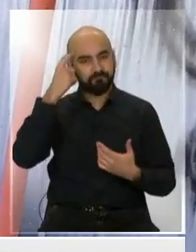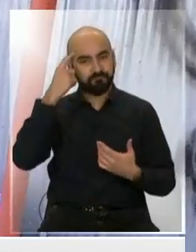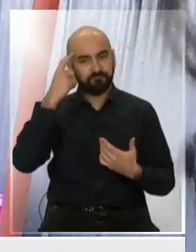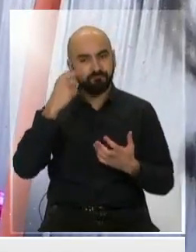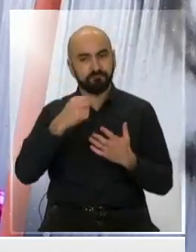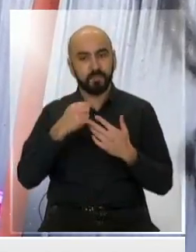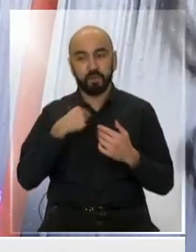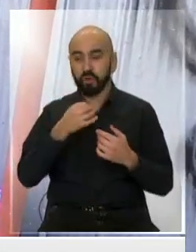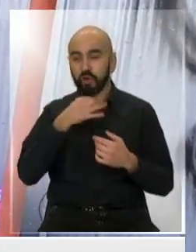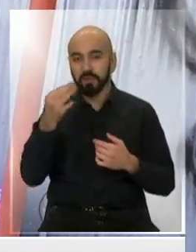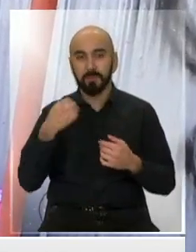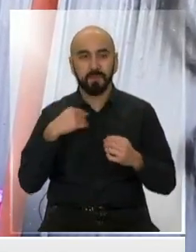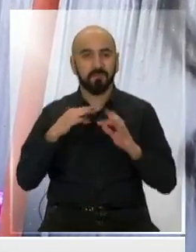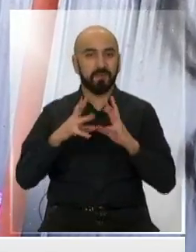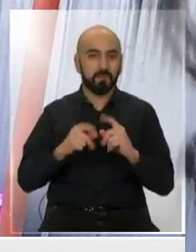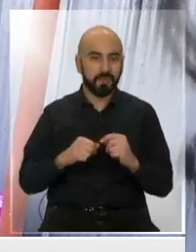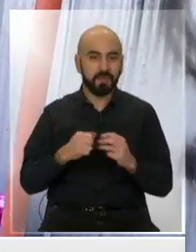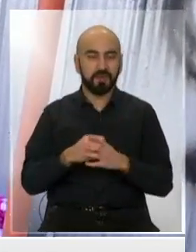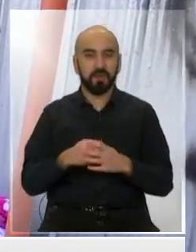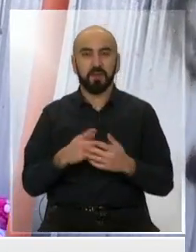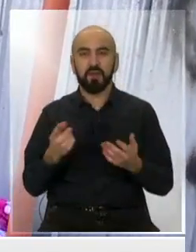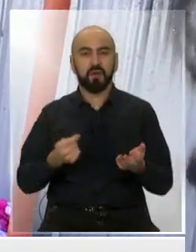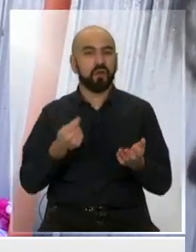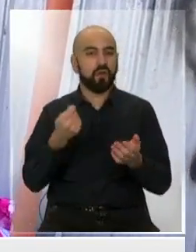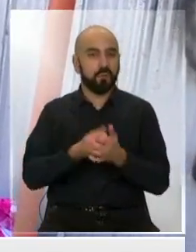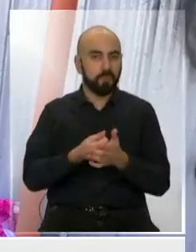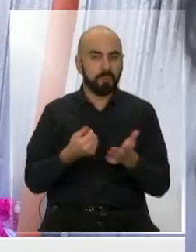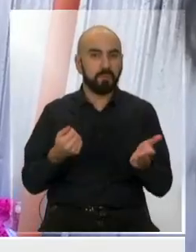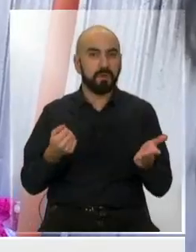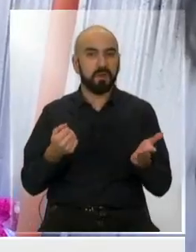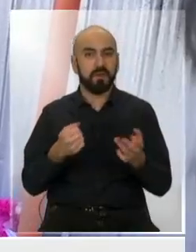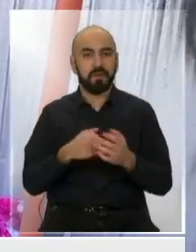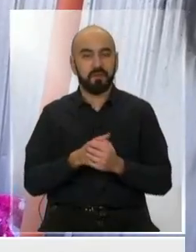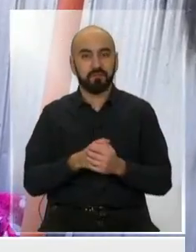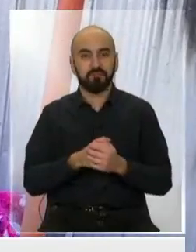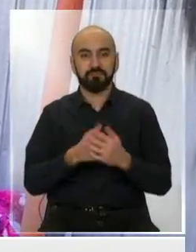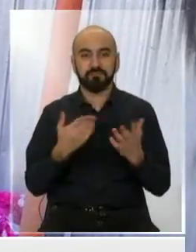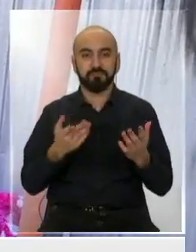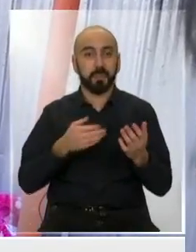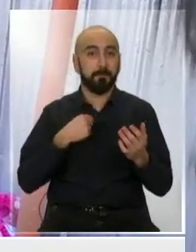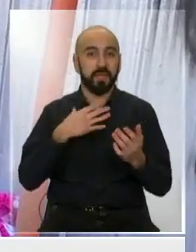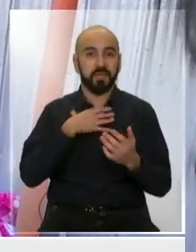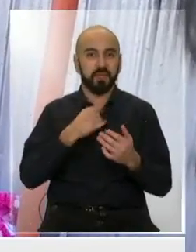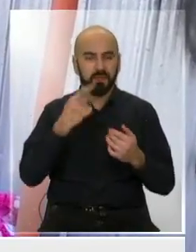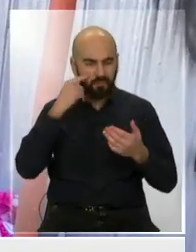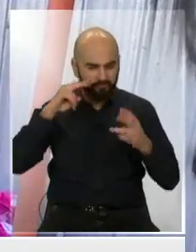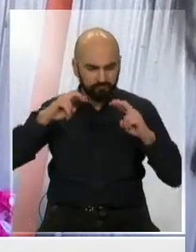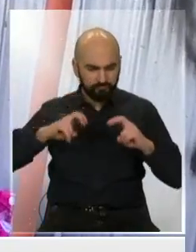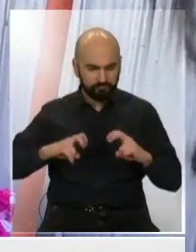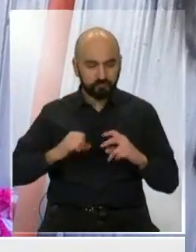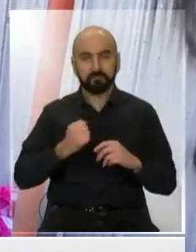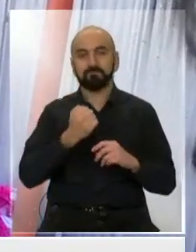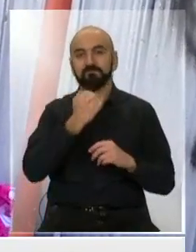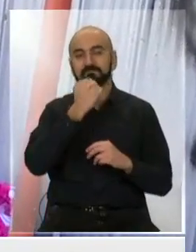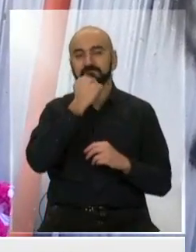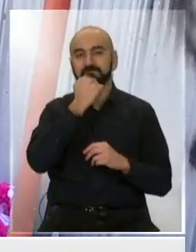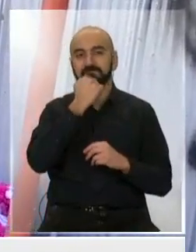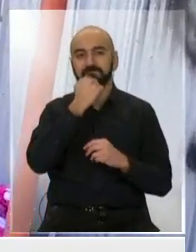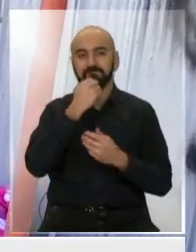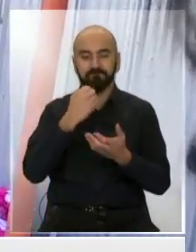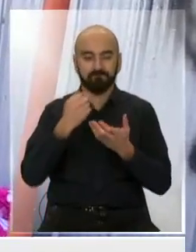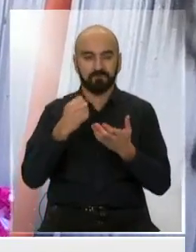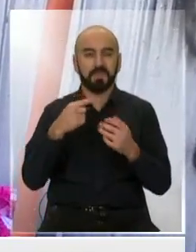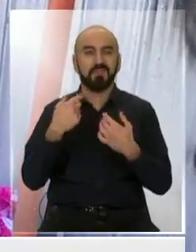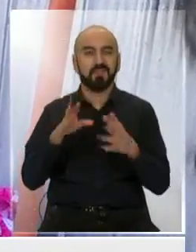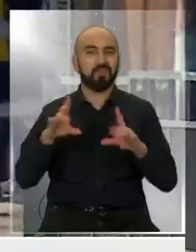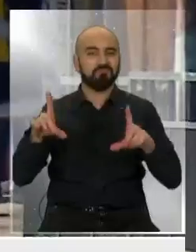ahí le conté a mi familia que había comprado lo que había comprado y empezó mi hija a revisar y claro, pues nos dimos cuenta de que ella estaba